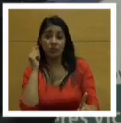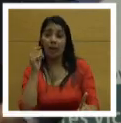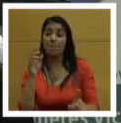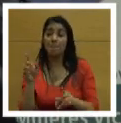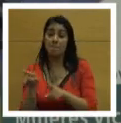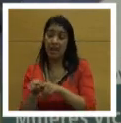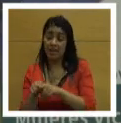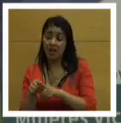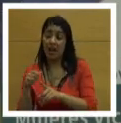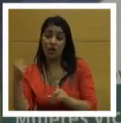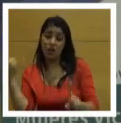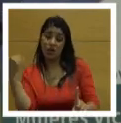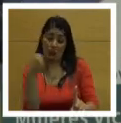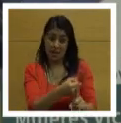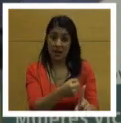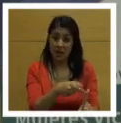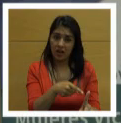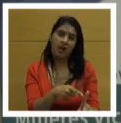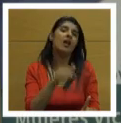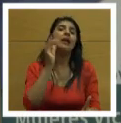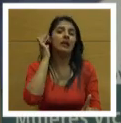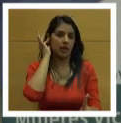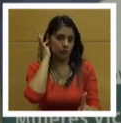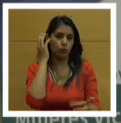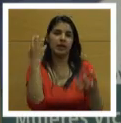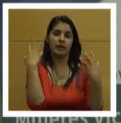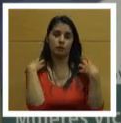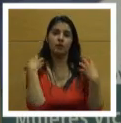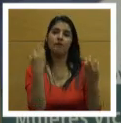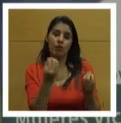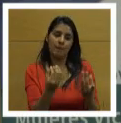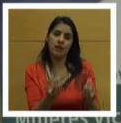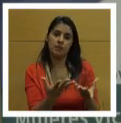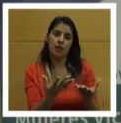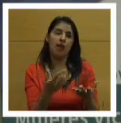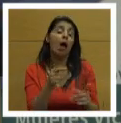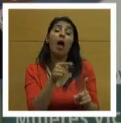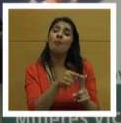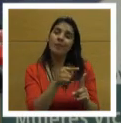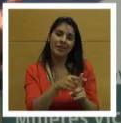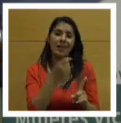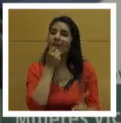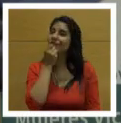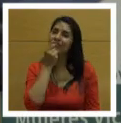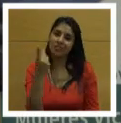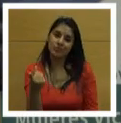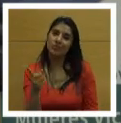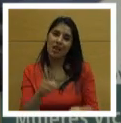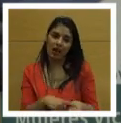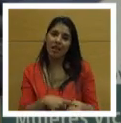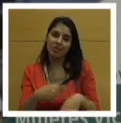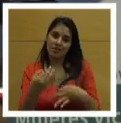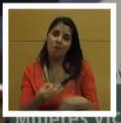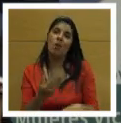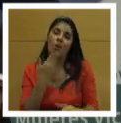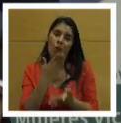parejas son responsables de lo que sucede porque no denuncian adecuadamente la violencia.